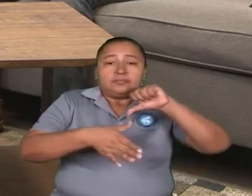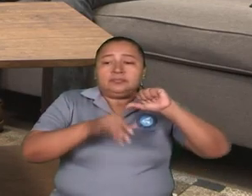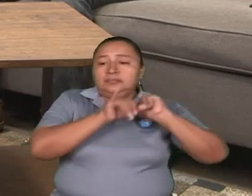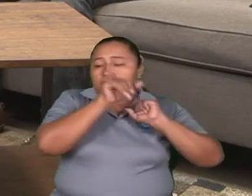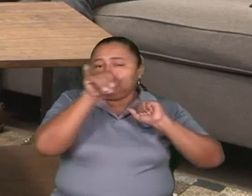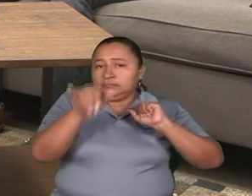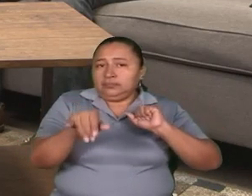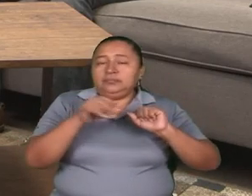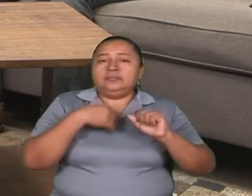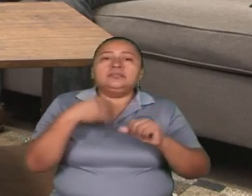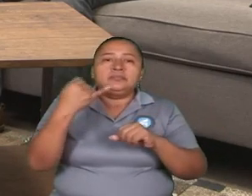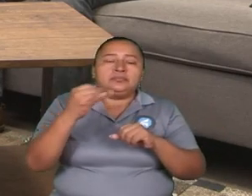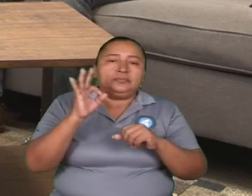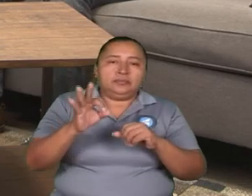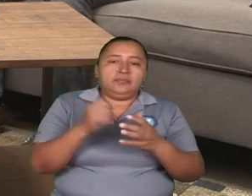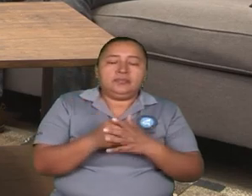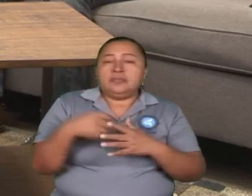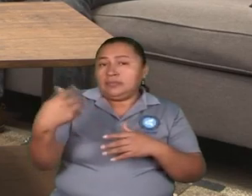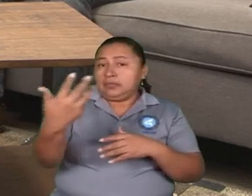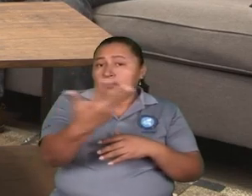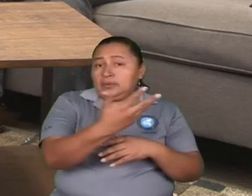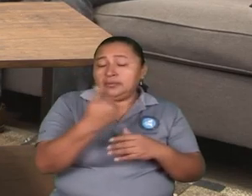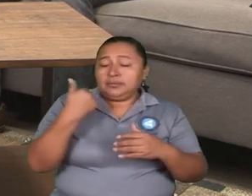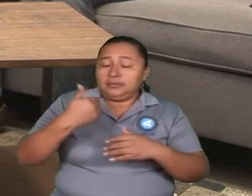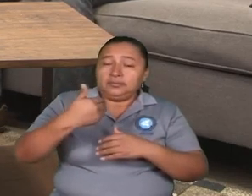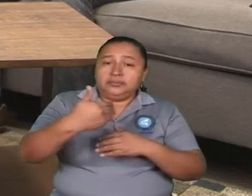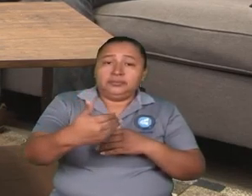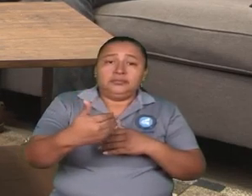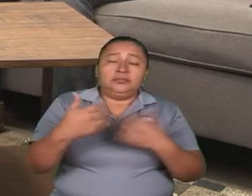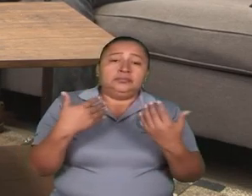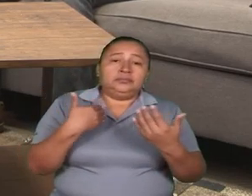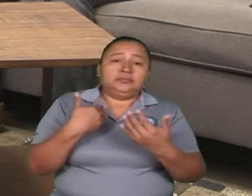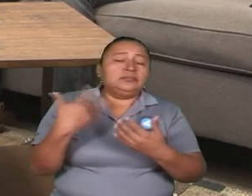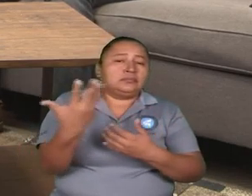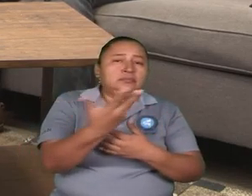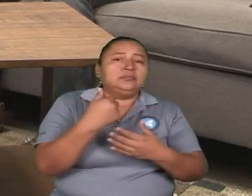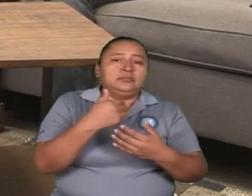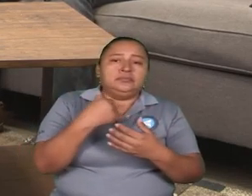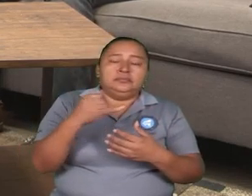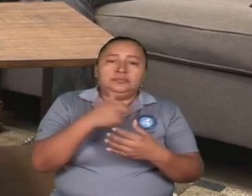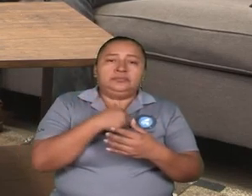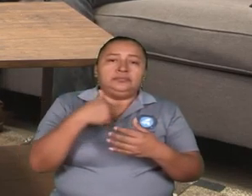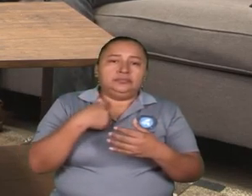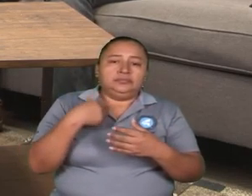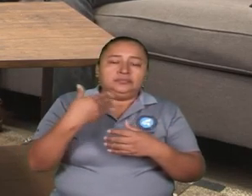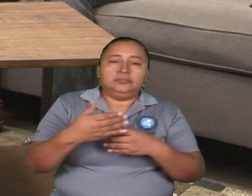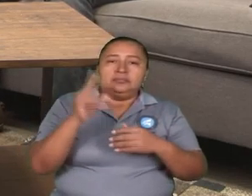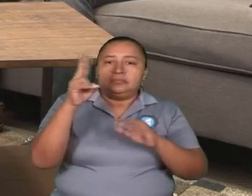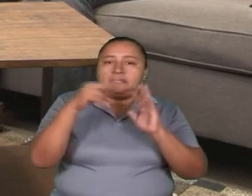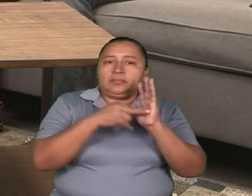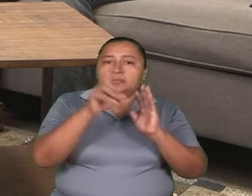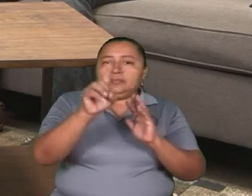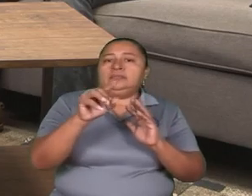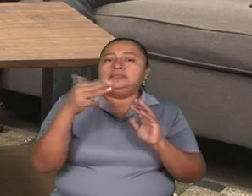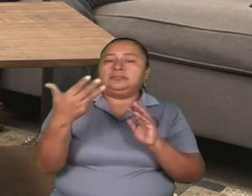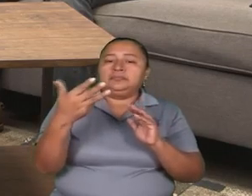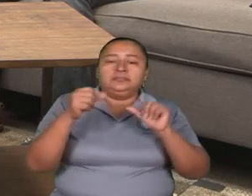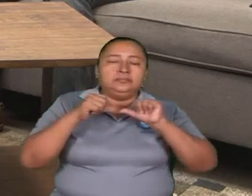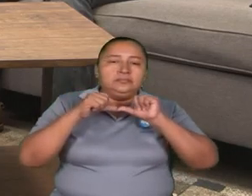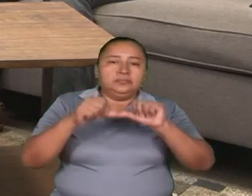a través de sus tour operadoras, haciéndole una presentación país para que visiten y vengan a